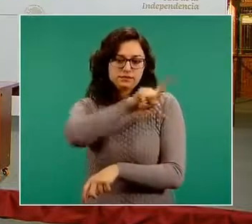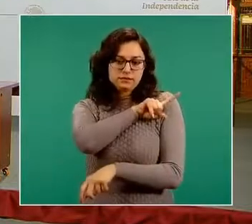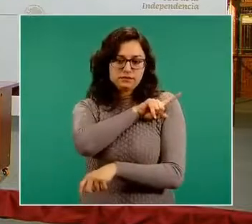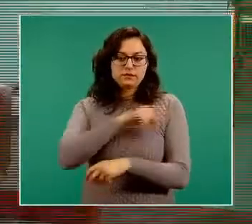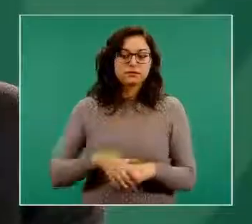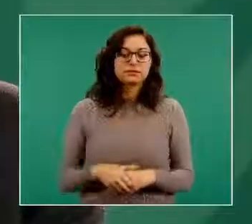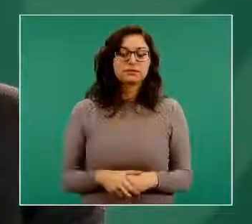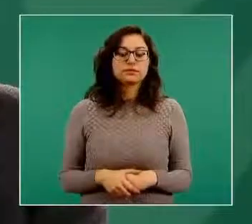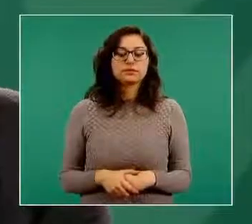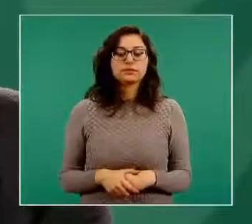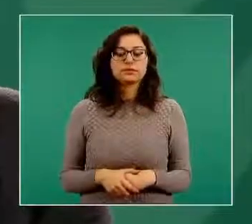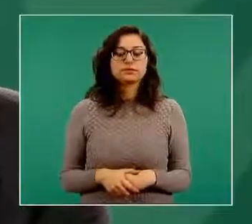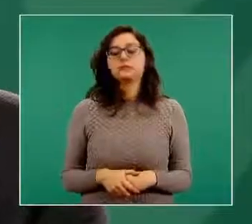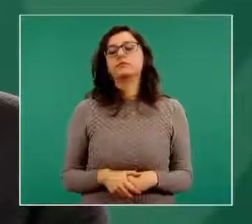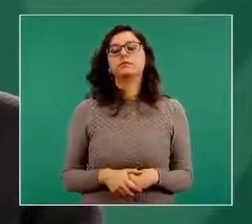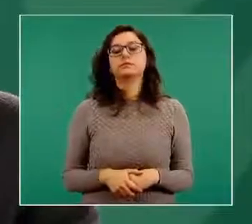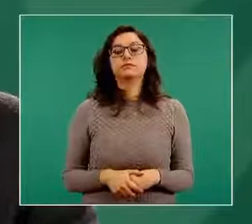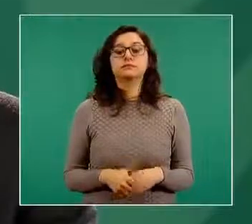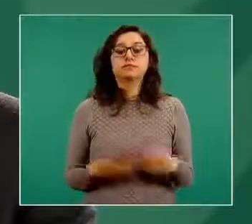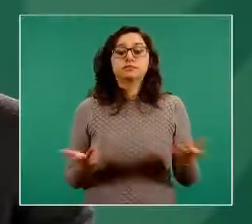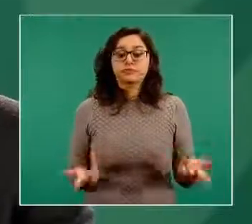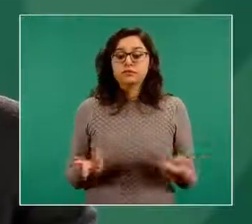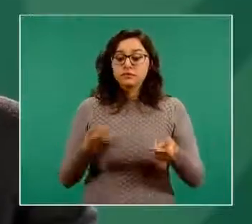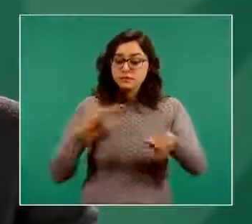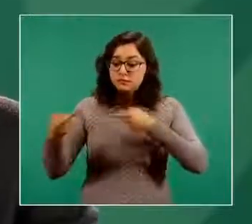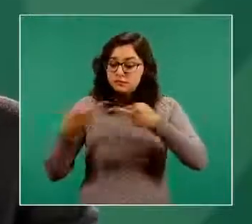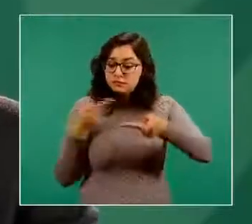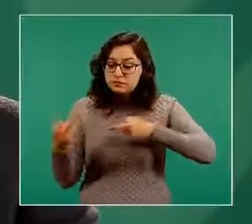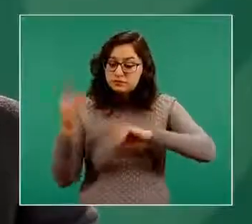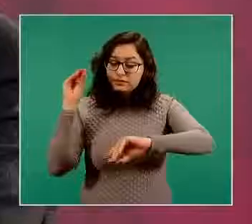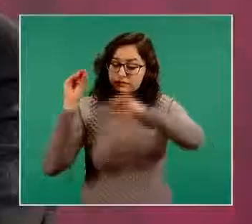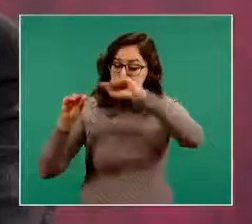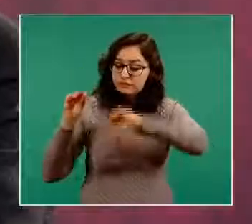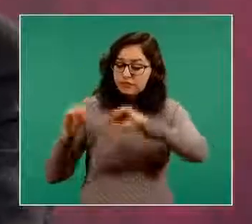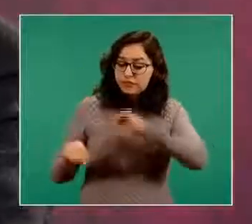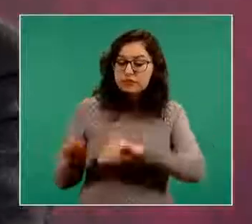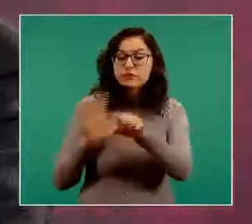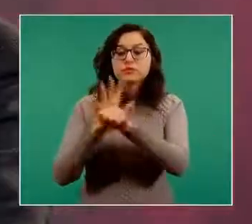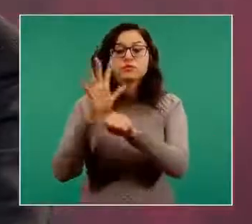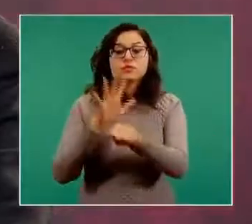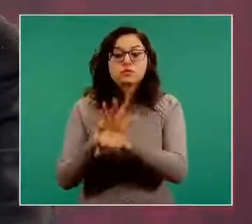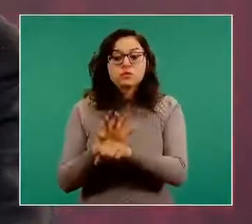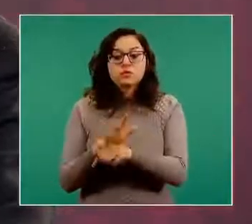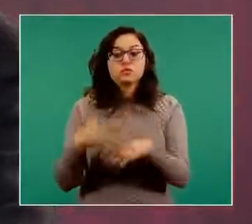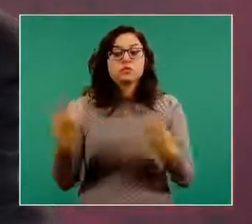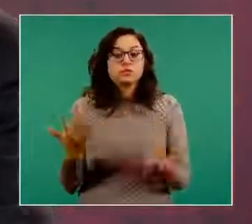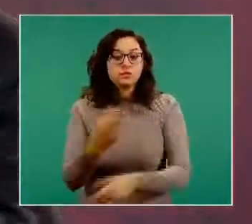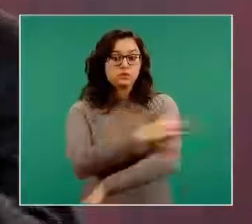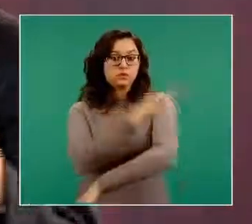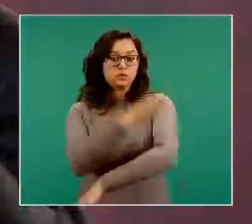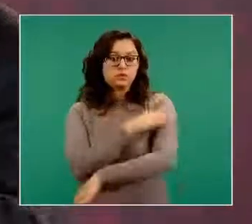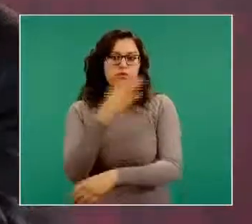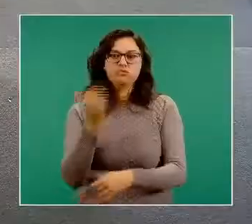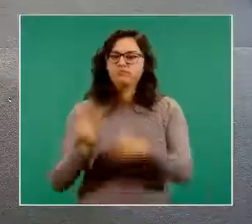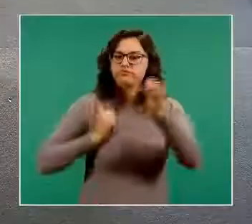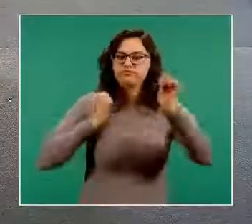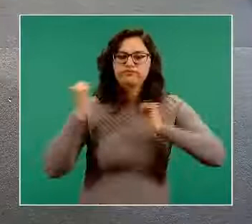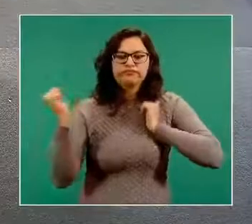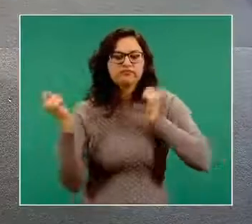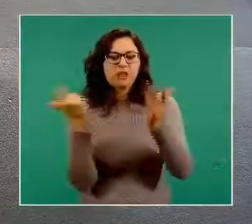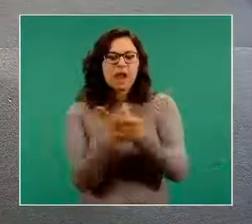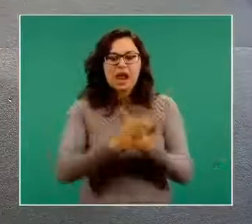Naciones Unidas. El mecanismo fue diseñado y establecido para evitar especulación comercial entre los